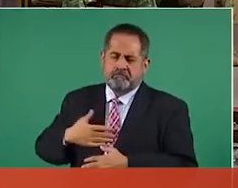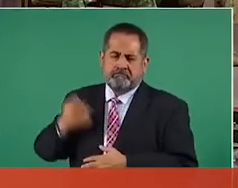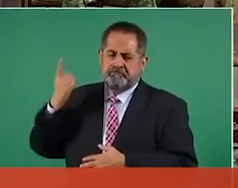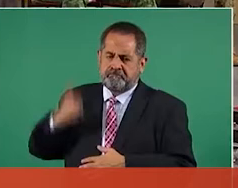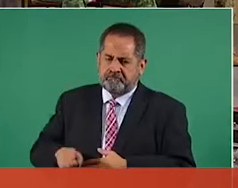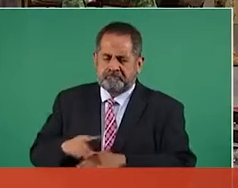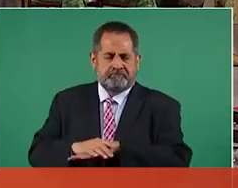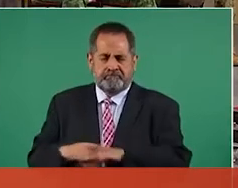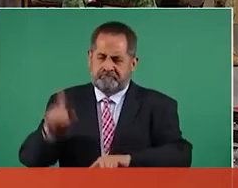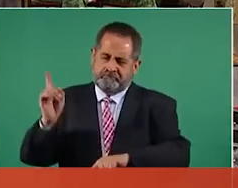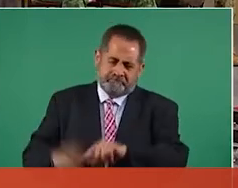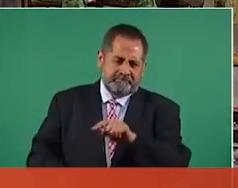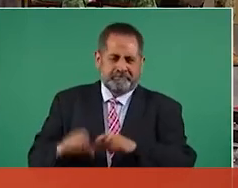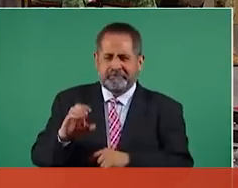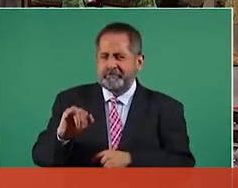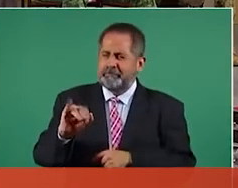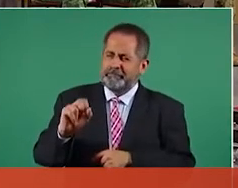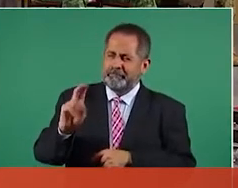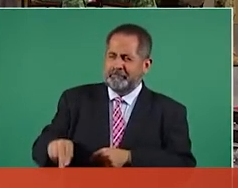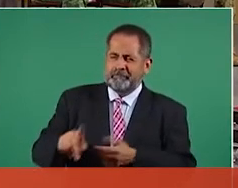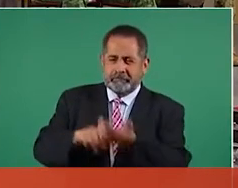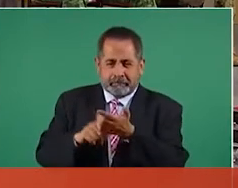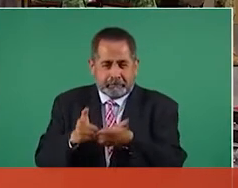tomamos, desaparecer el CISEN.